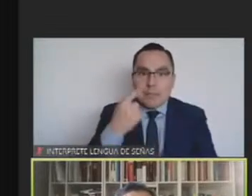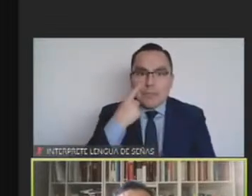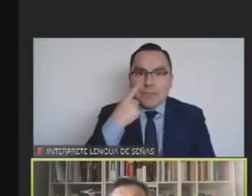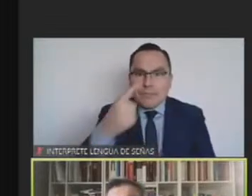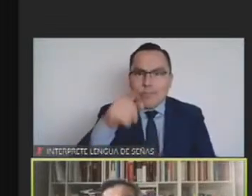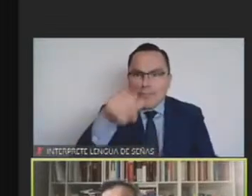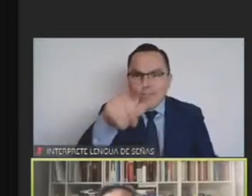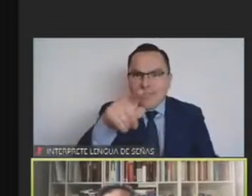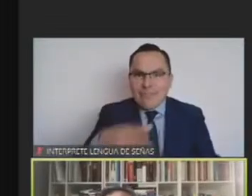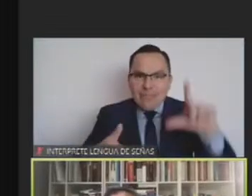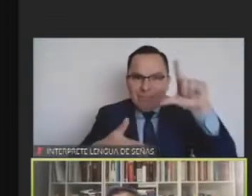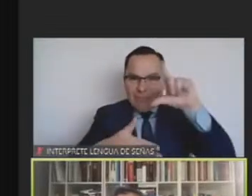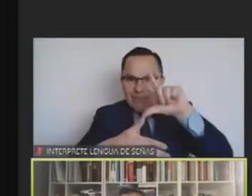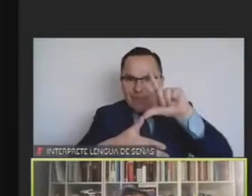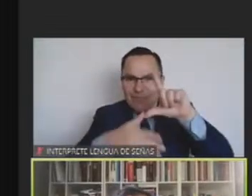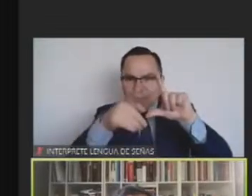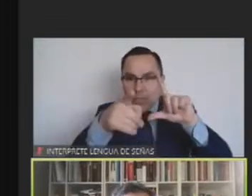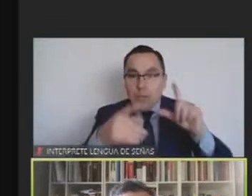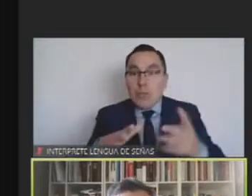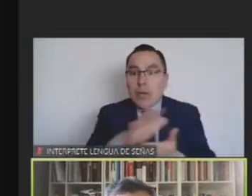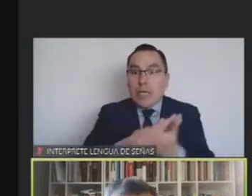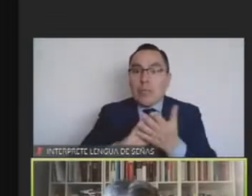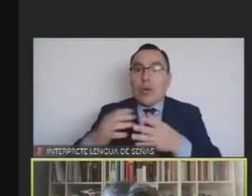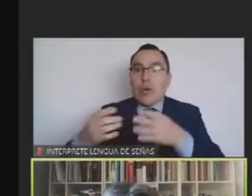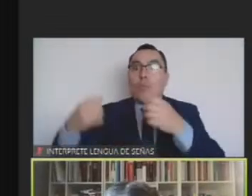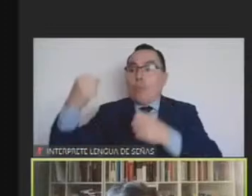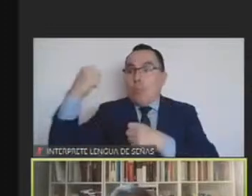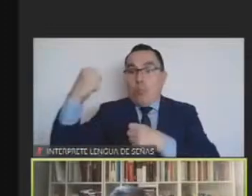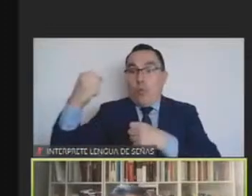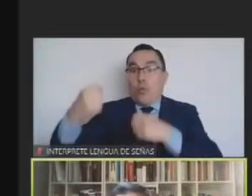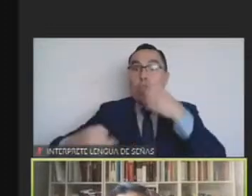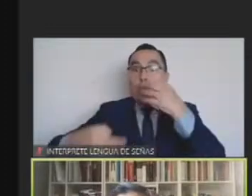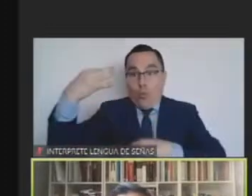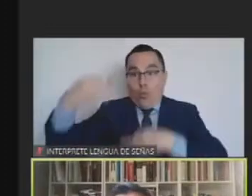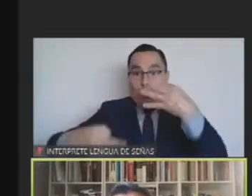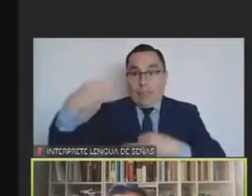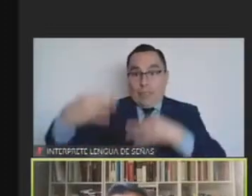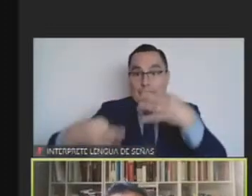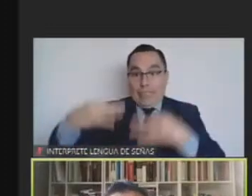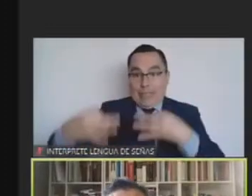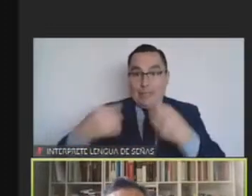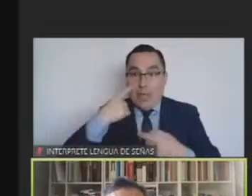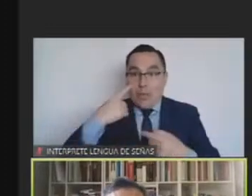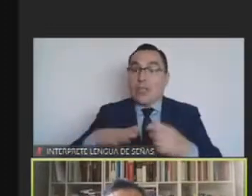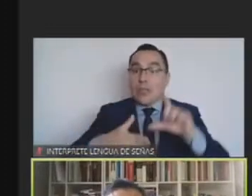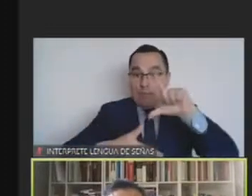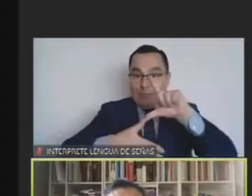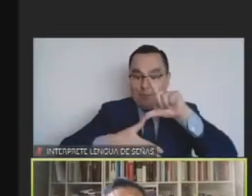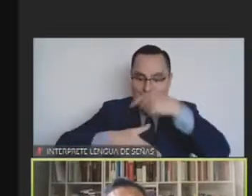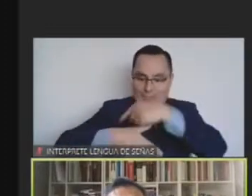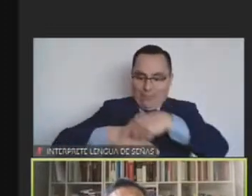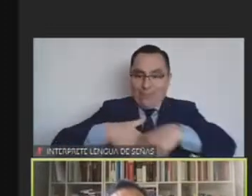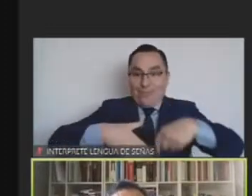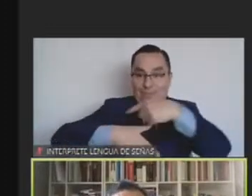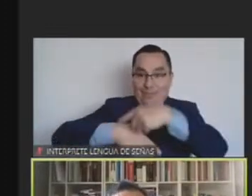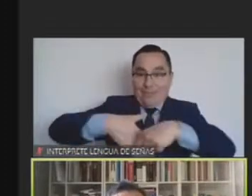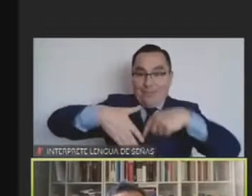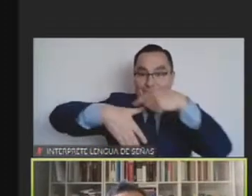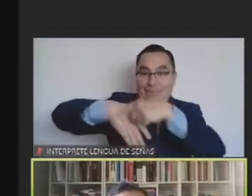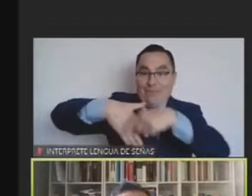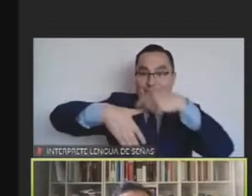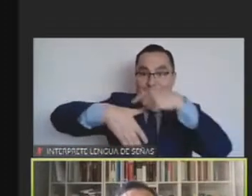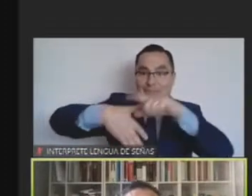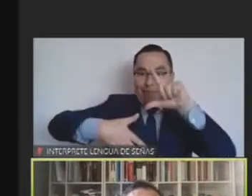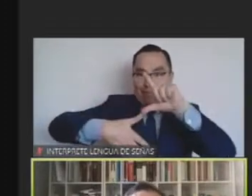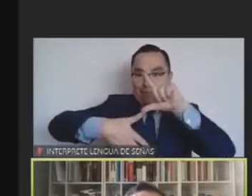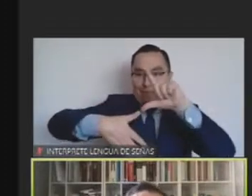confianza, esta vez para Poder Judicial, ¿no? La referencia sigue siendo el mismo estudio al cual he señalado con anterioridad.